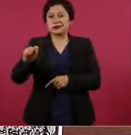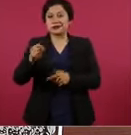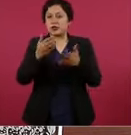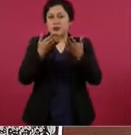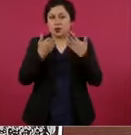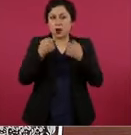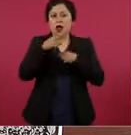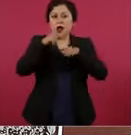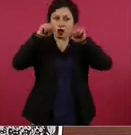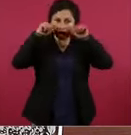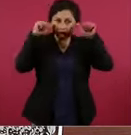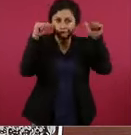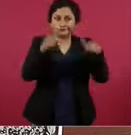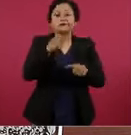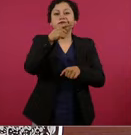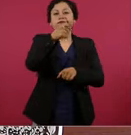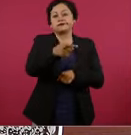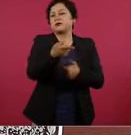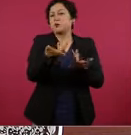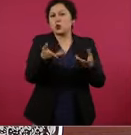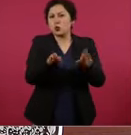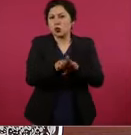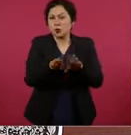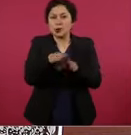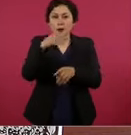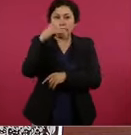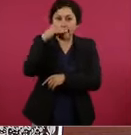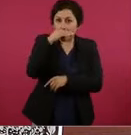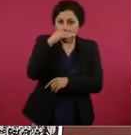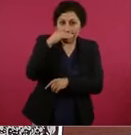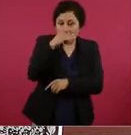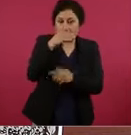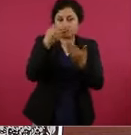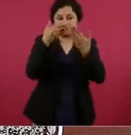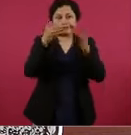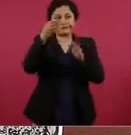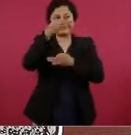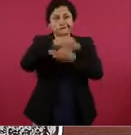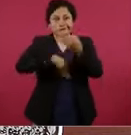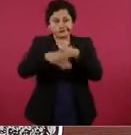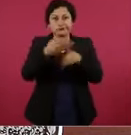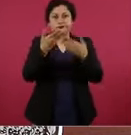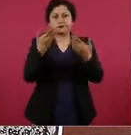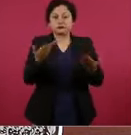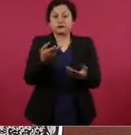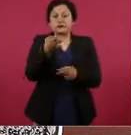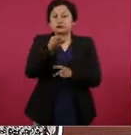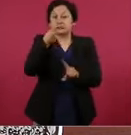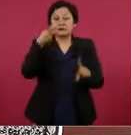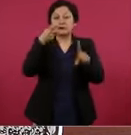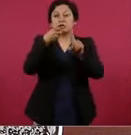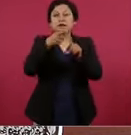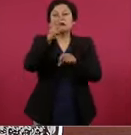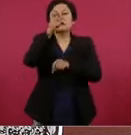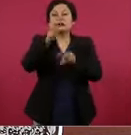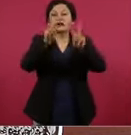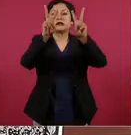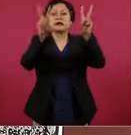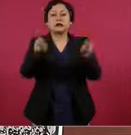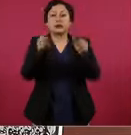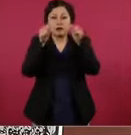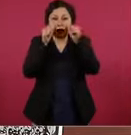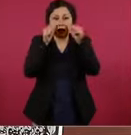una institución pública y que está muy enfocada en lo preventivo. Como lo ha dicho el presidente, una de